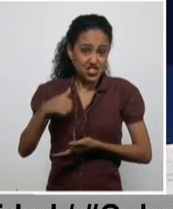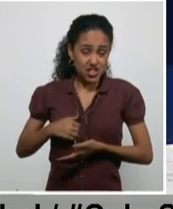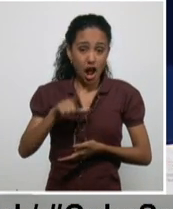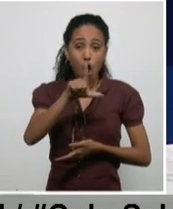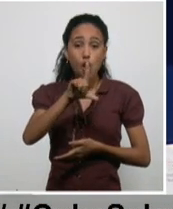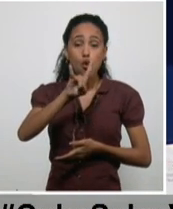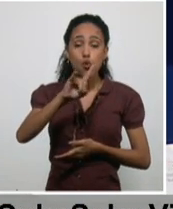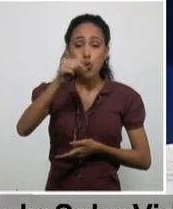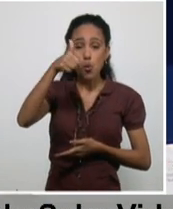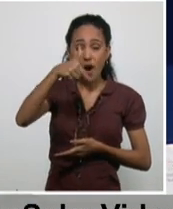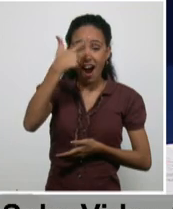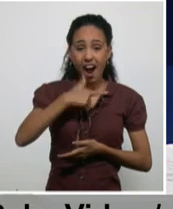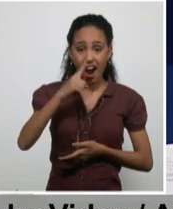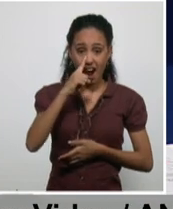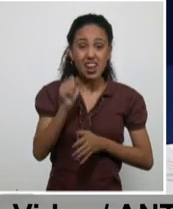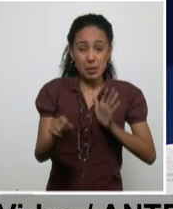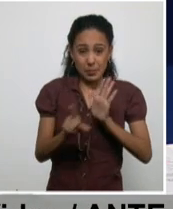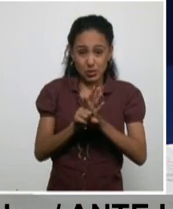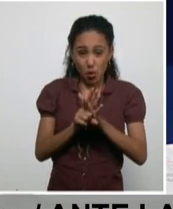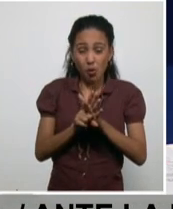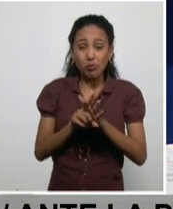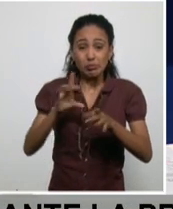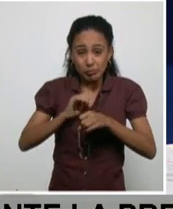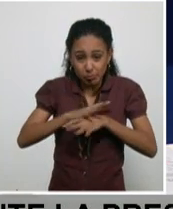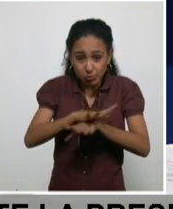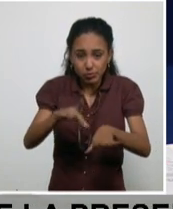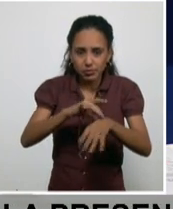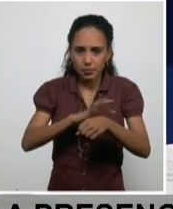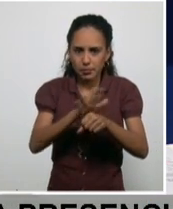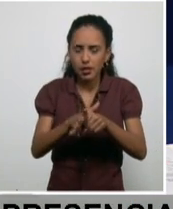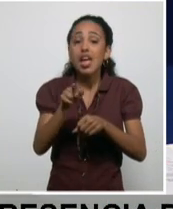que mantenía secreciones